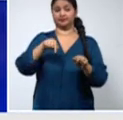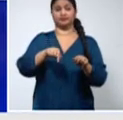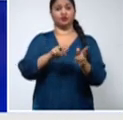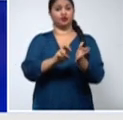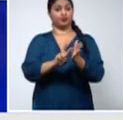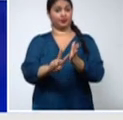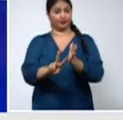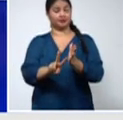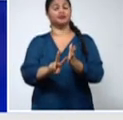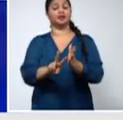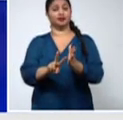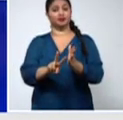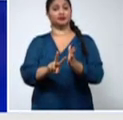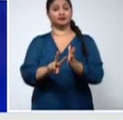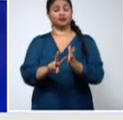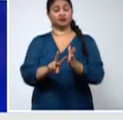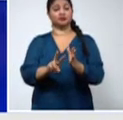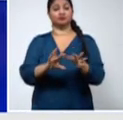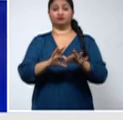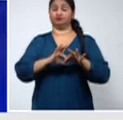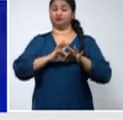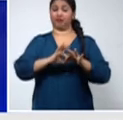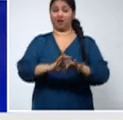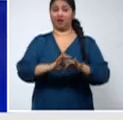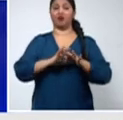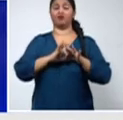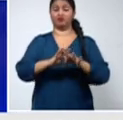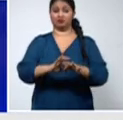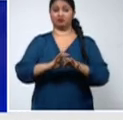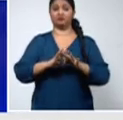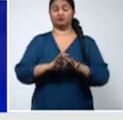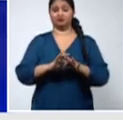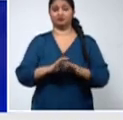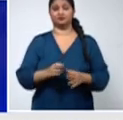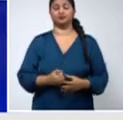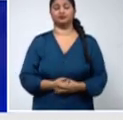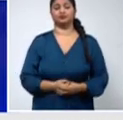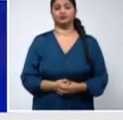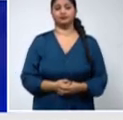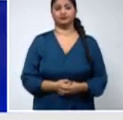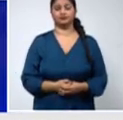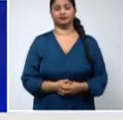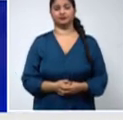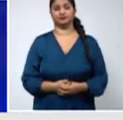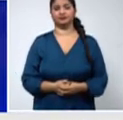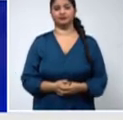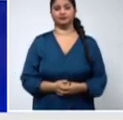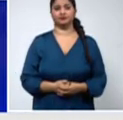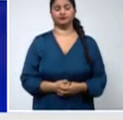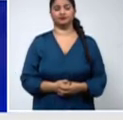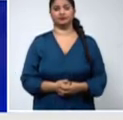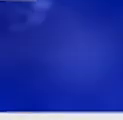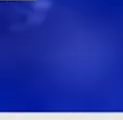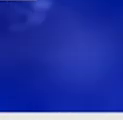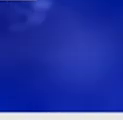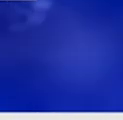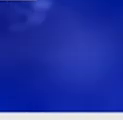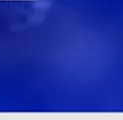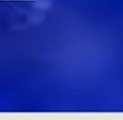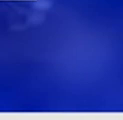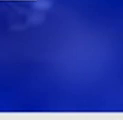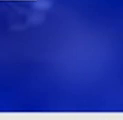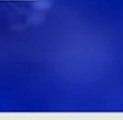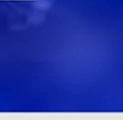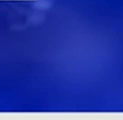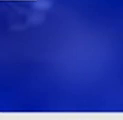algunas, hay que decirlo, ha mantenido su control de la pandemia. 6 casos diagnosticados